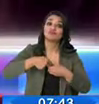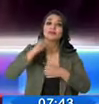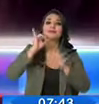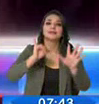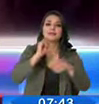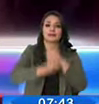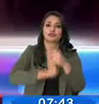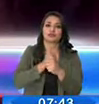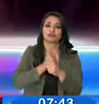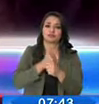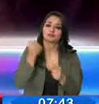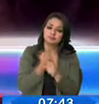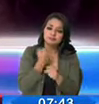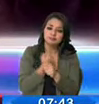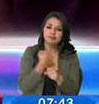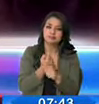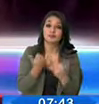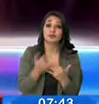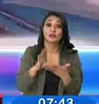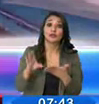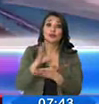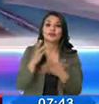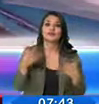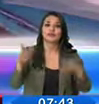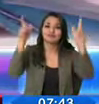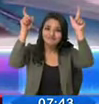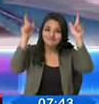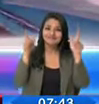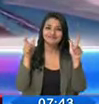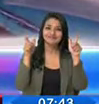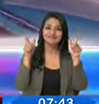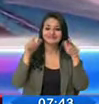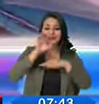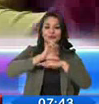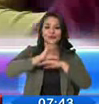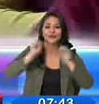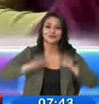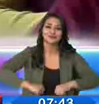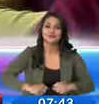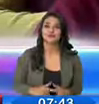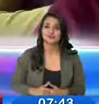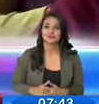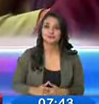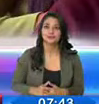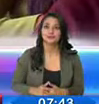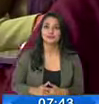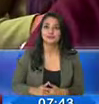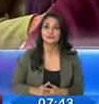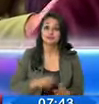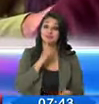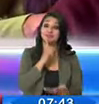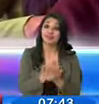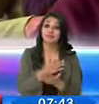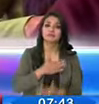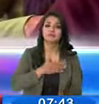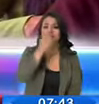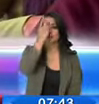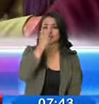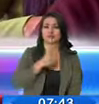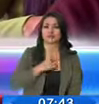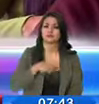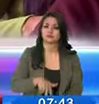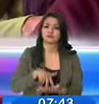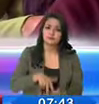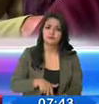6 años y en este periodo lectivo logrará recibirse de bachiller de la República del Ecuador. Esto es también cuestión de decisión